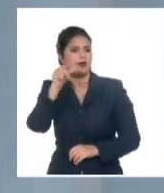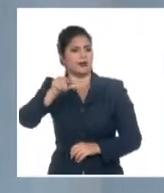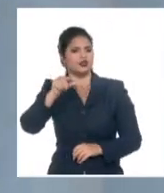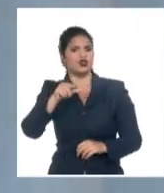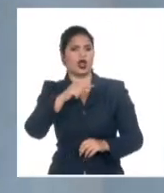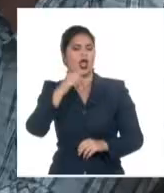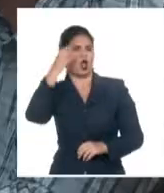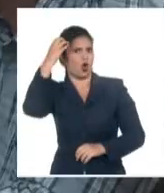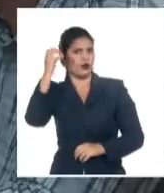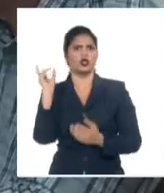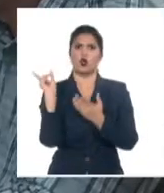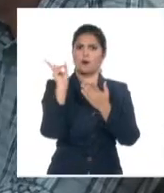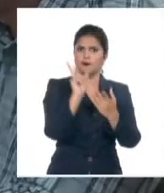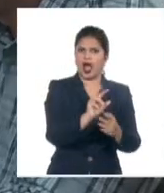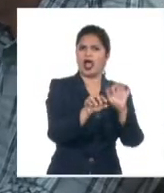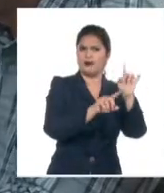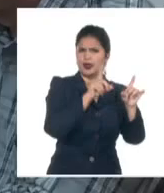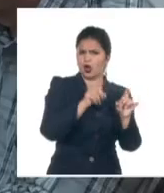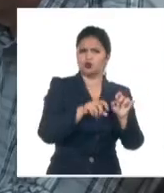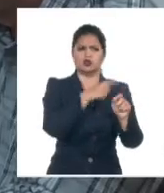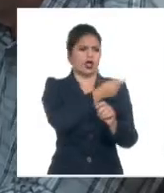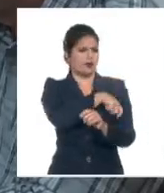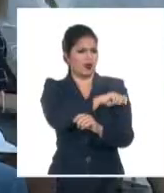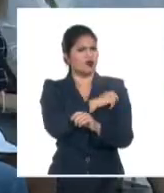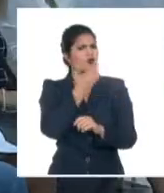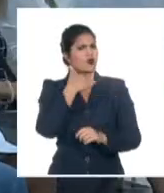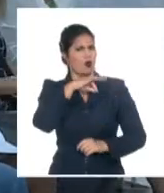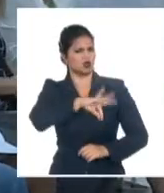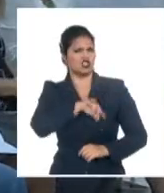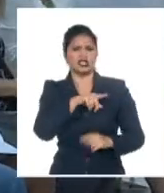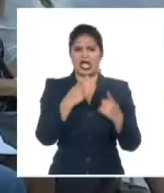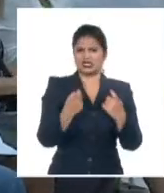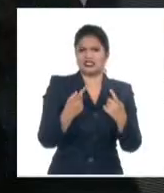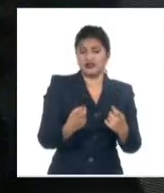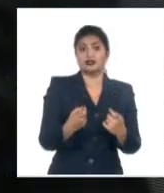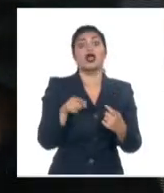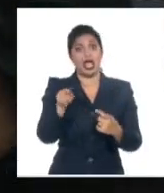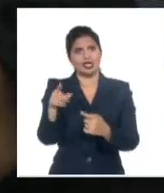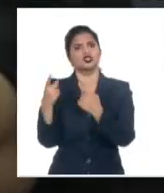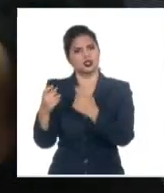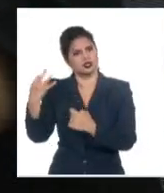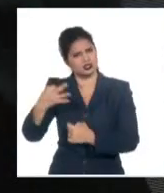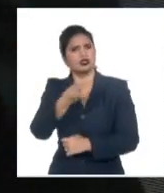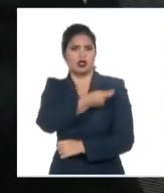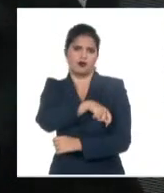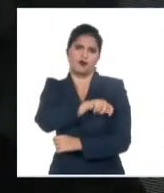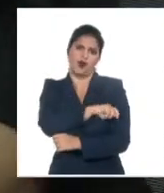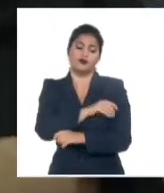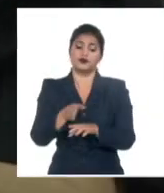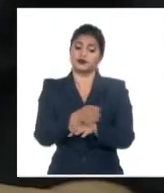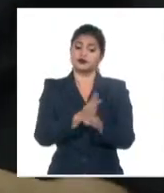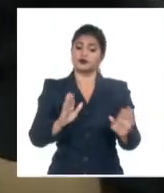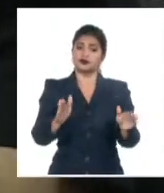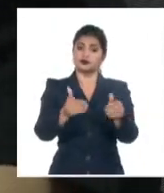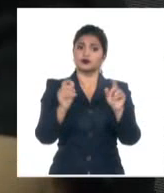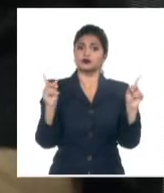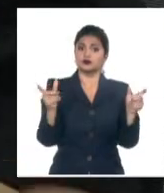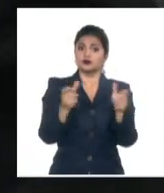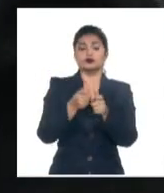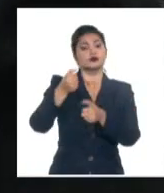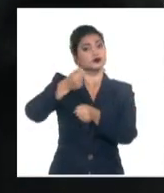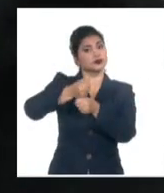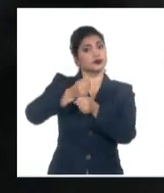vista diferentes entre auditores y auditados. Antes de finalizar la sesión de trabajo,